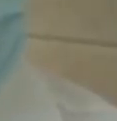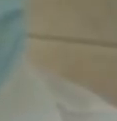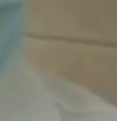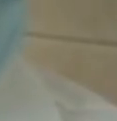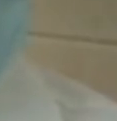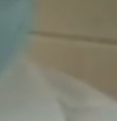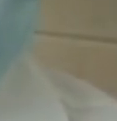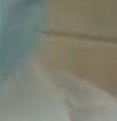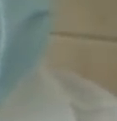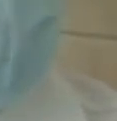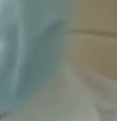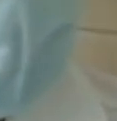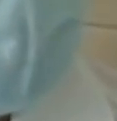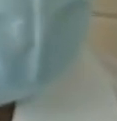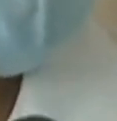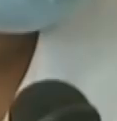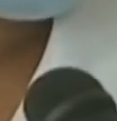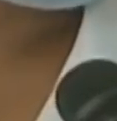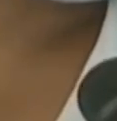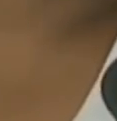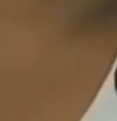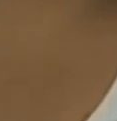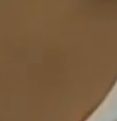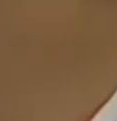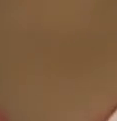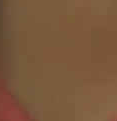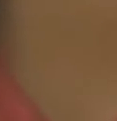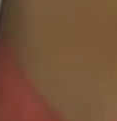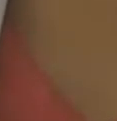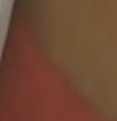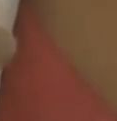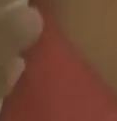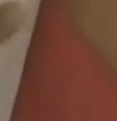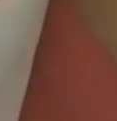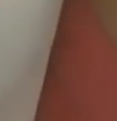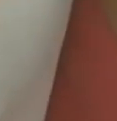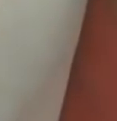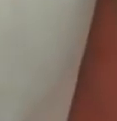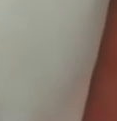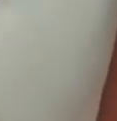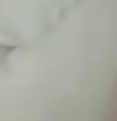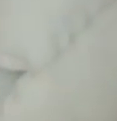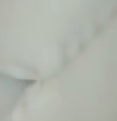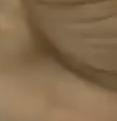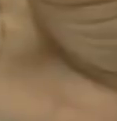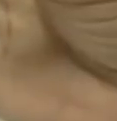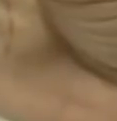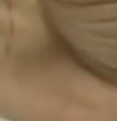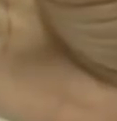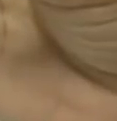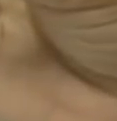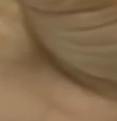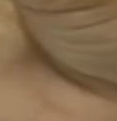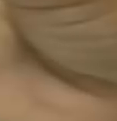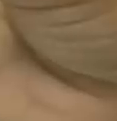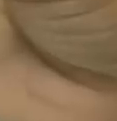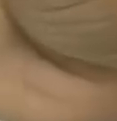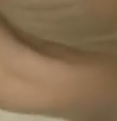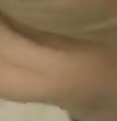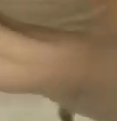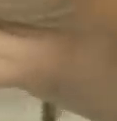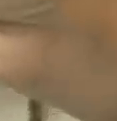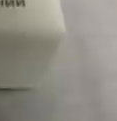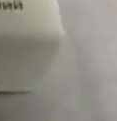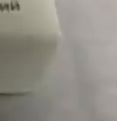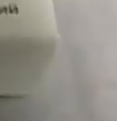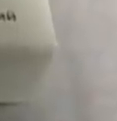porque es un hecho más que mil palabras, ¿verdad? Es la protección y en este momento el personal de salud, por